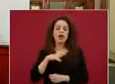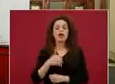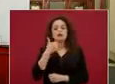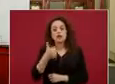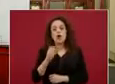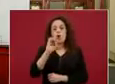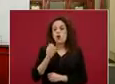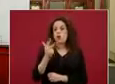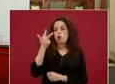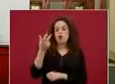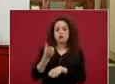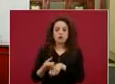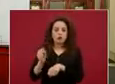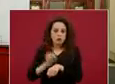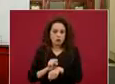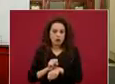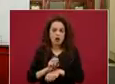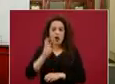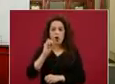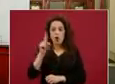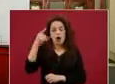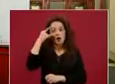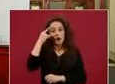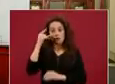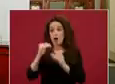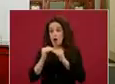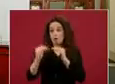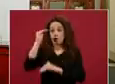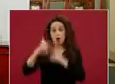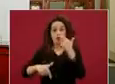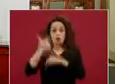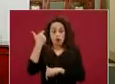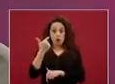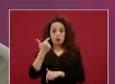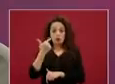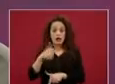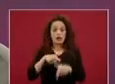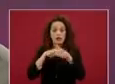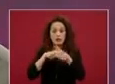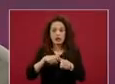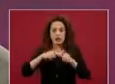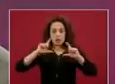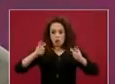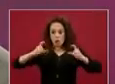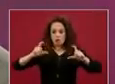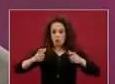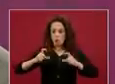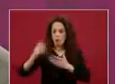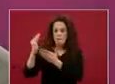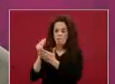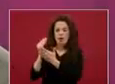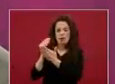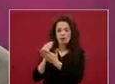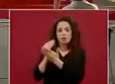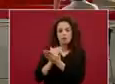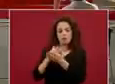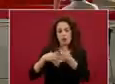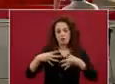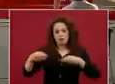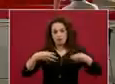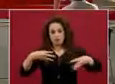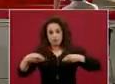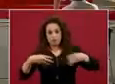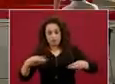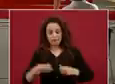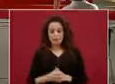semanas, en el caso de Campeche más de 12, en donde hay un descenso continuo de la intensidad epidémica.